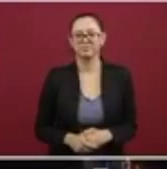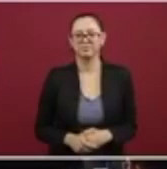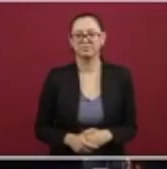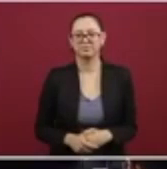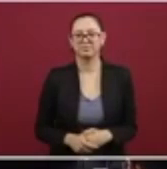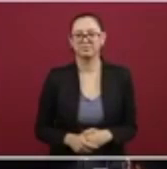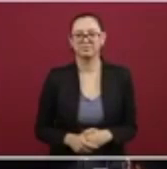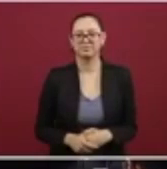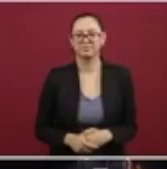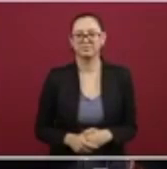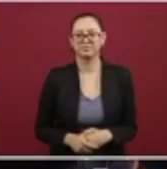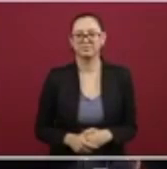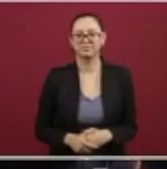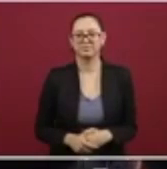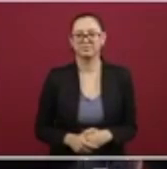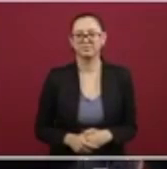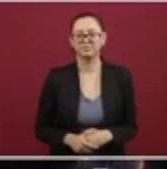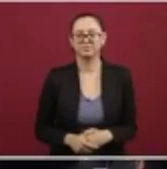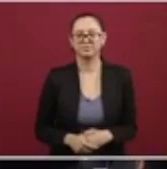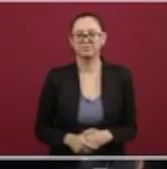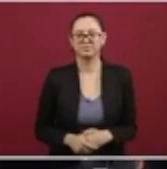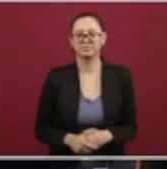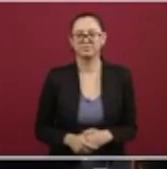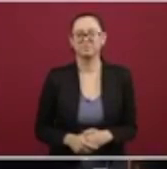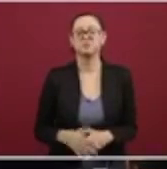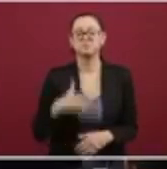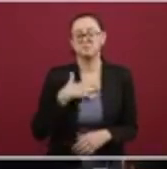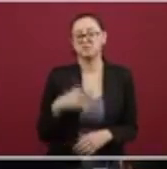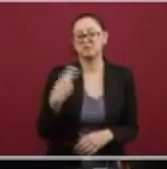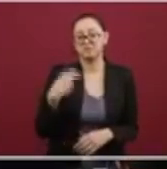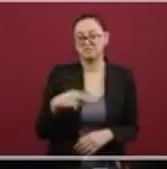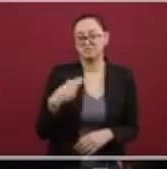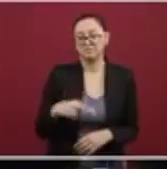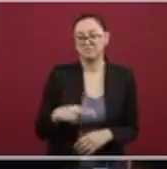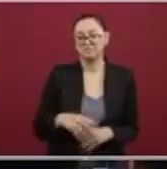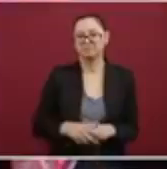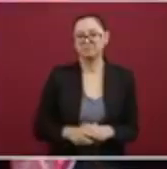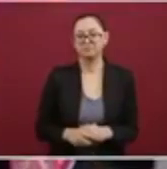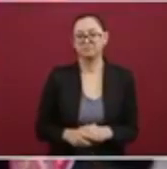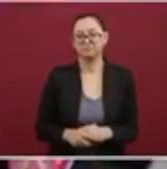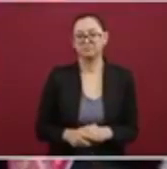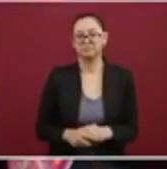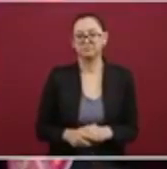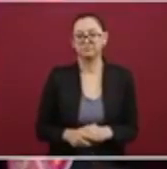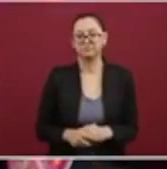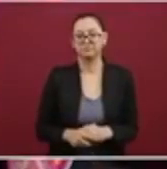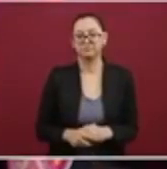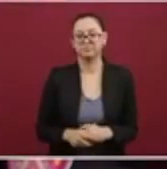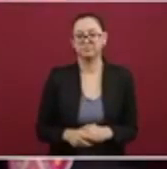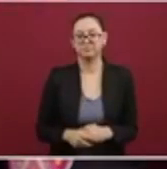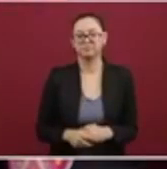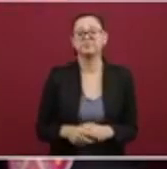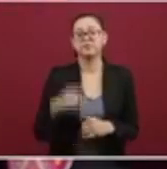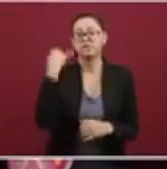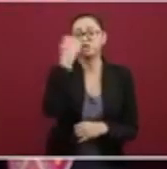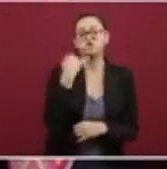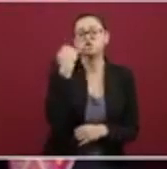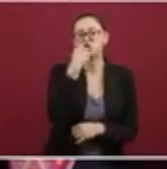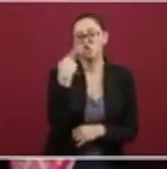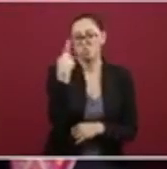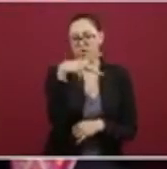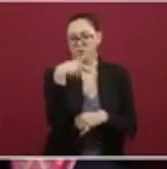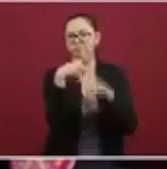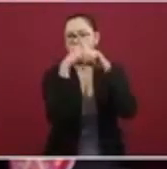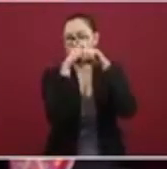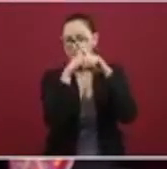Dios, me llamo Ayakana Salashk y Tzipek. Dios me llamó Ninskun, Tanite, Tatar